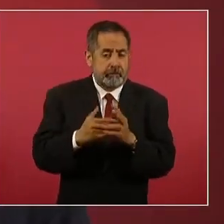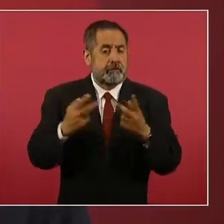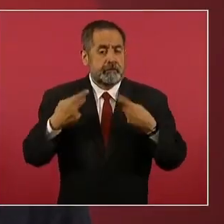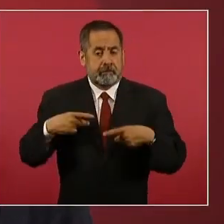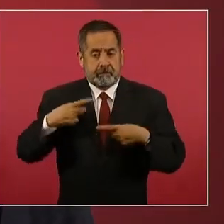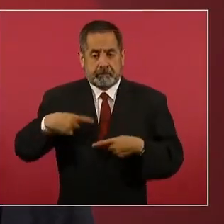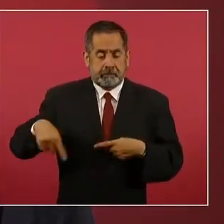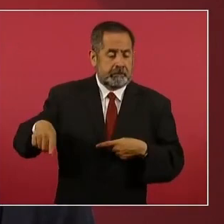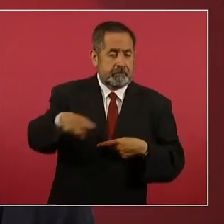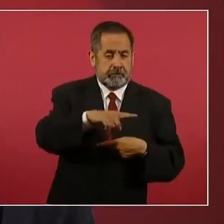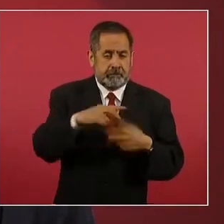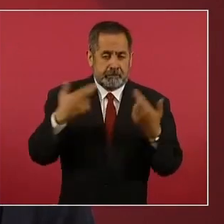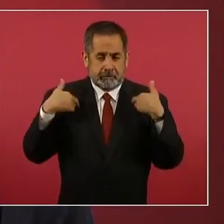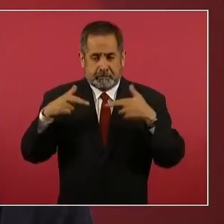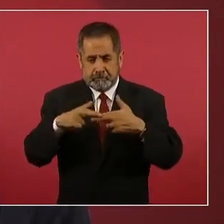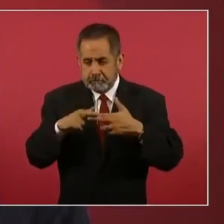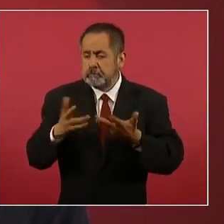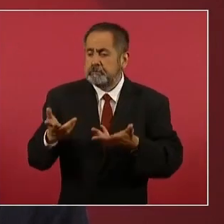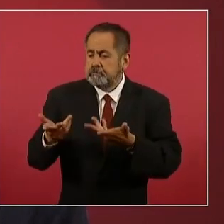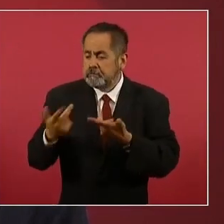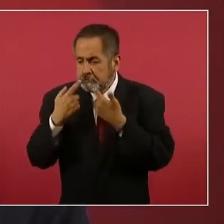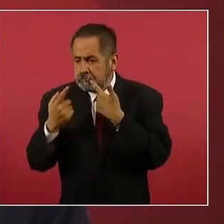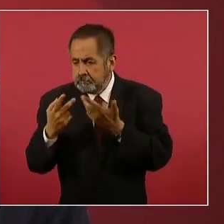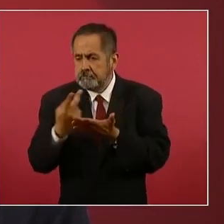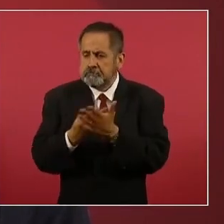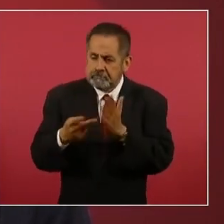trabajadores de la educación.